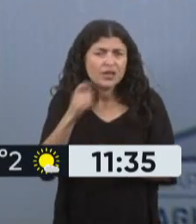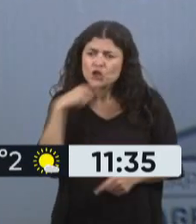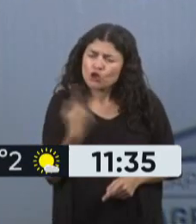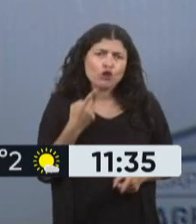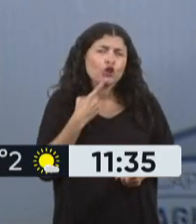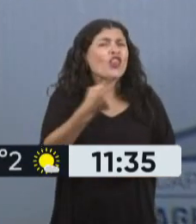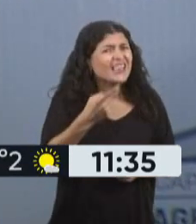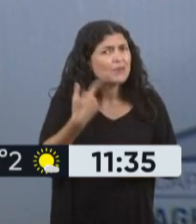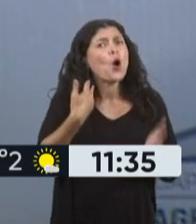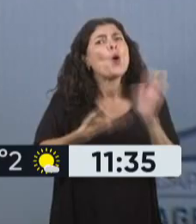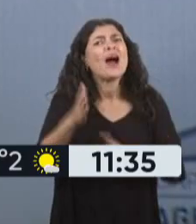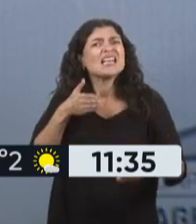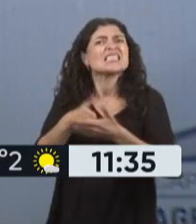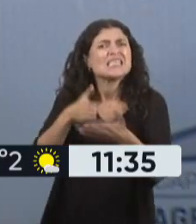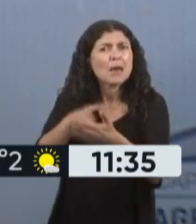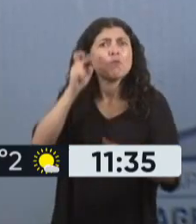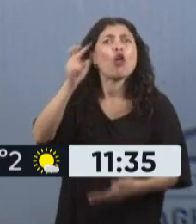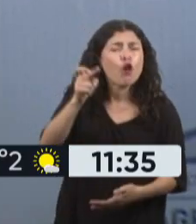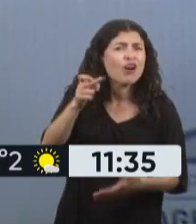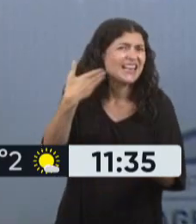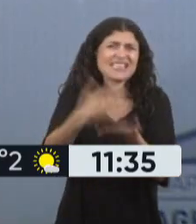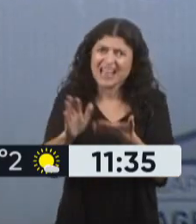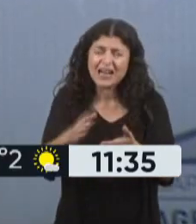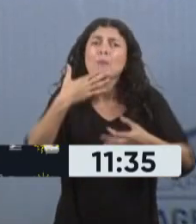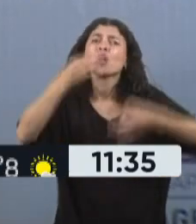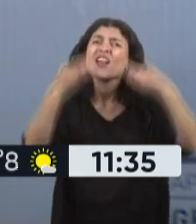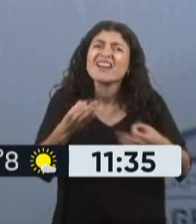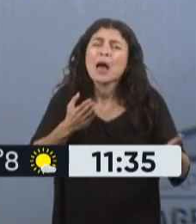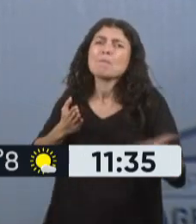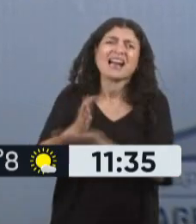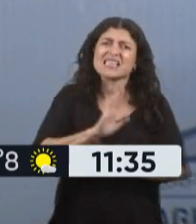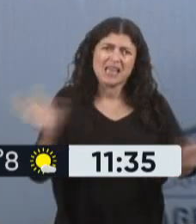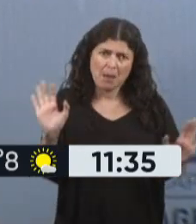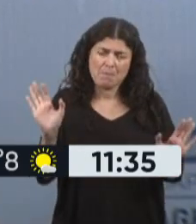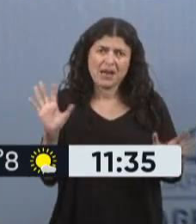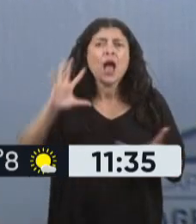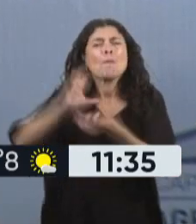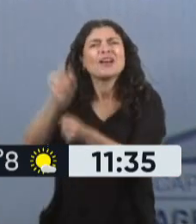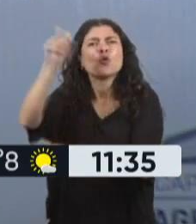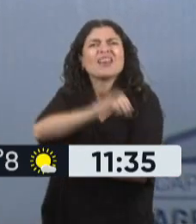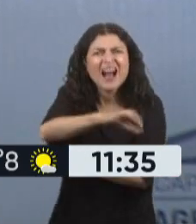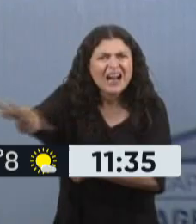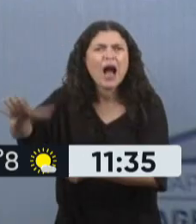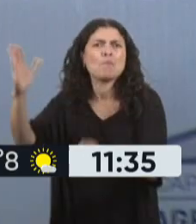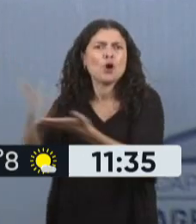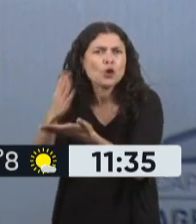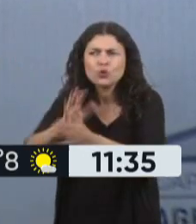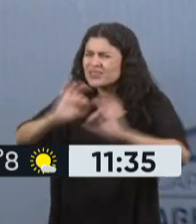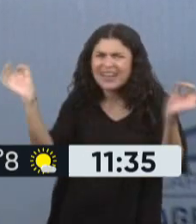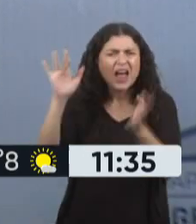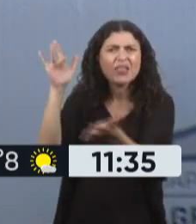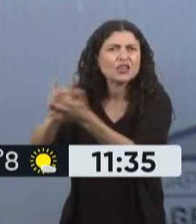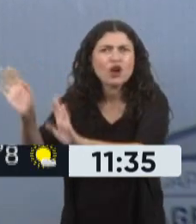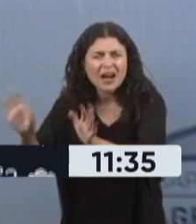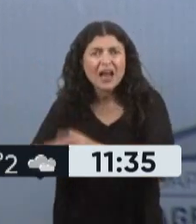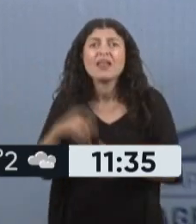país pueda sostenerse sin sin saquear a su sector más productivo. Pero para que sea duradero hay que hacerlo